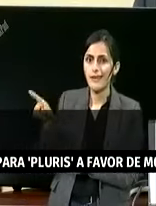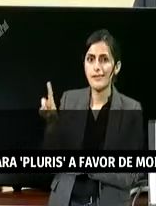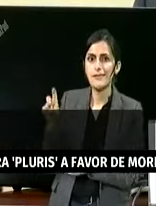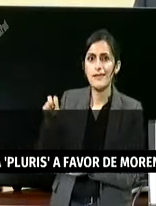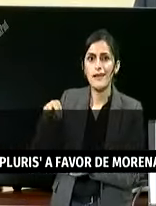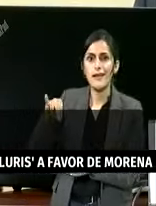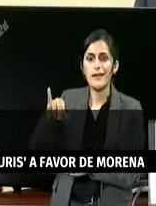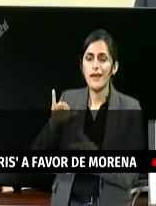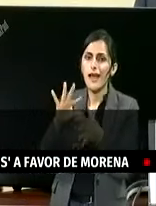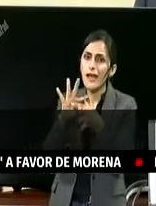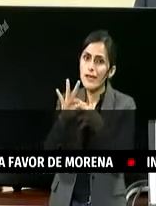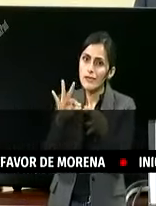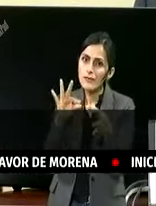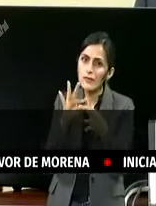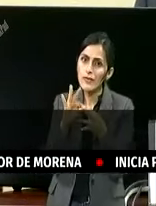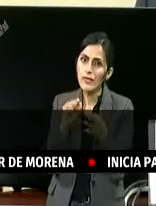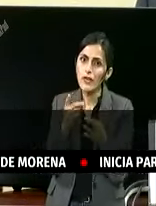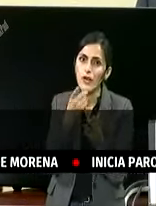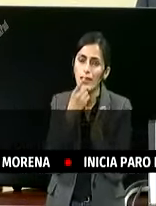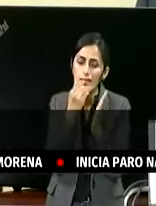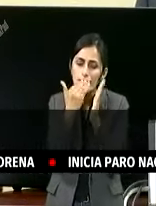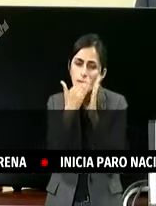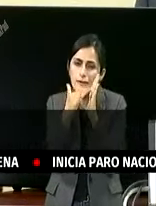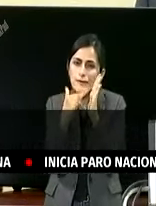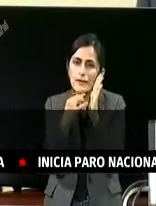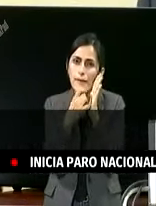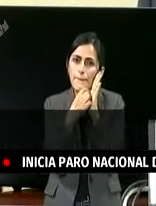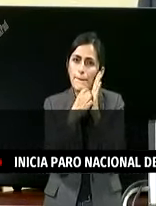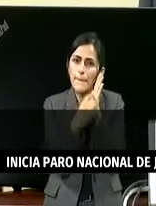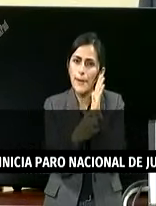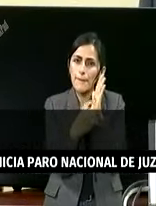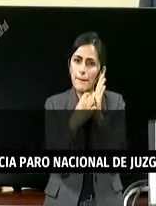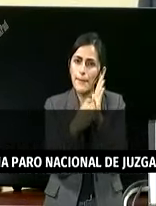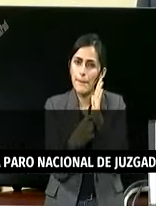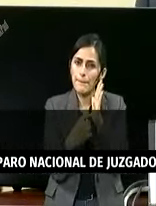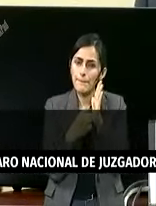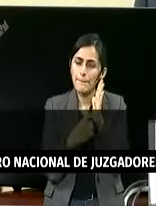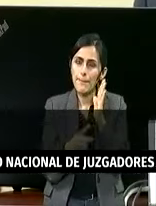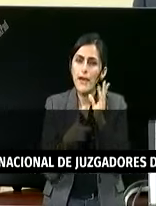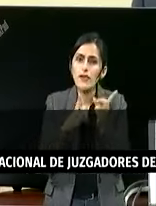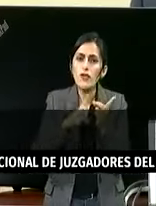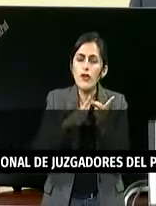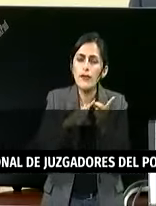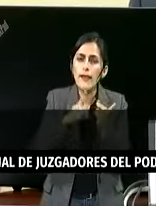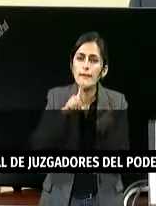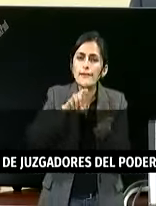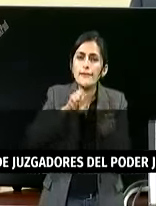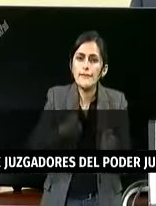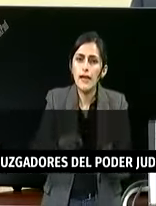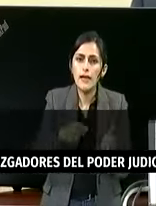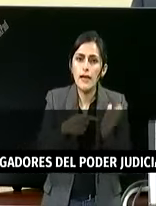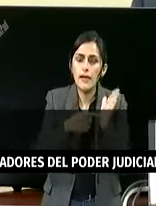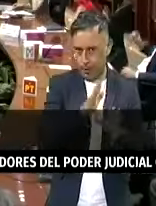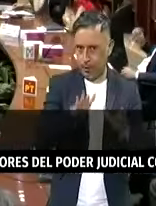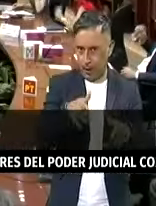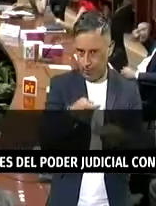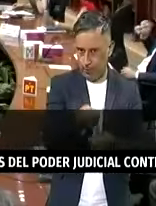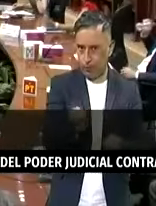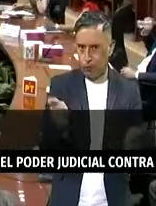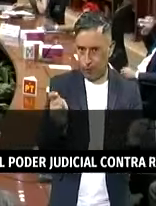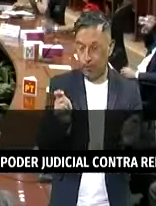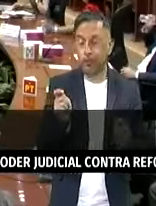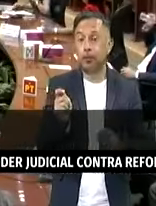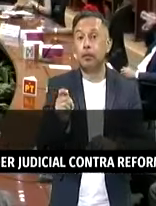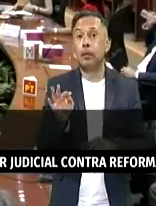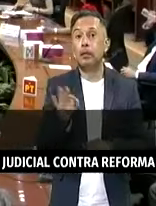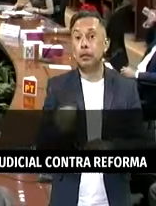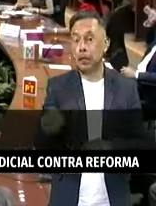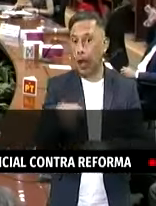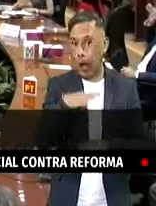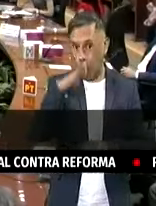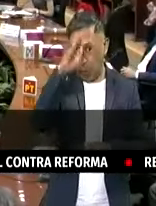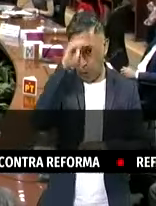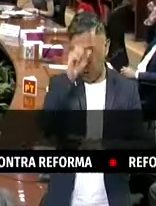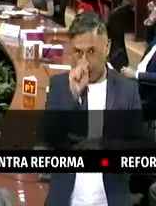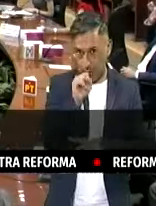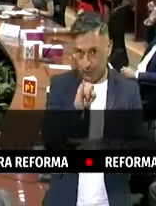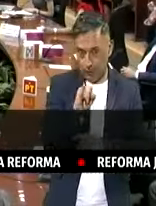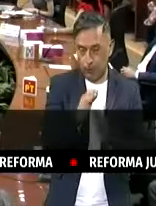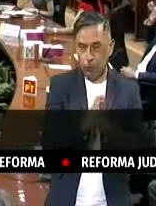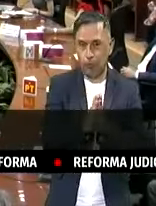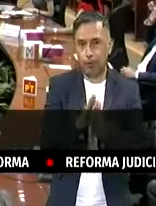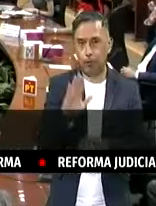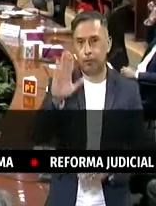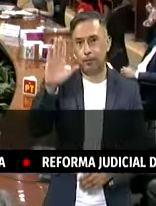decidirá lo que se habrá de realizar en este terreno. Sería entonces el Tribunal Electoral en un momento dado